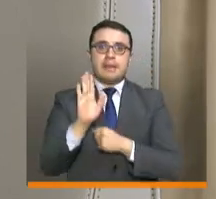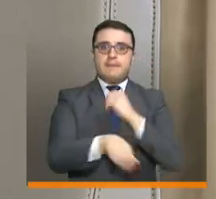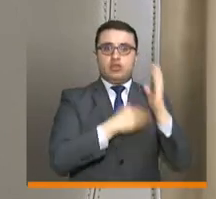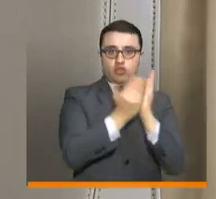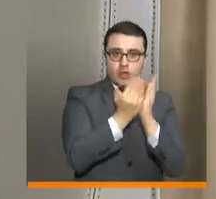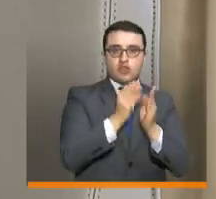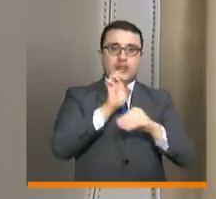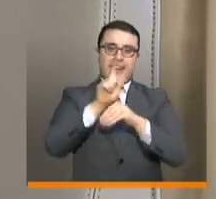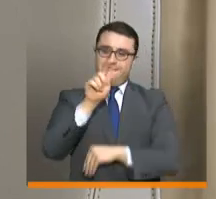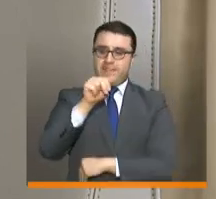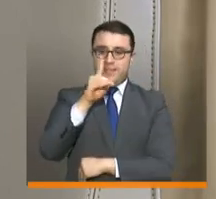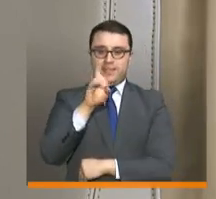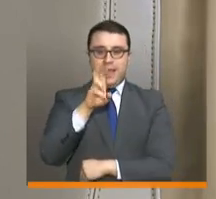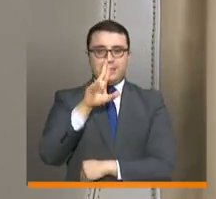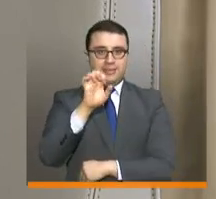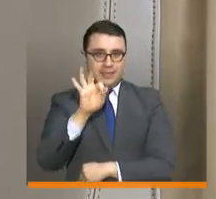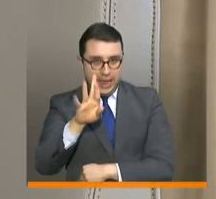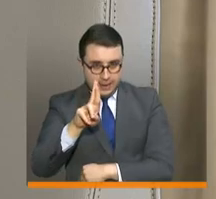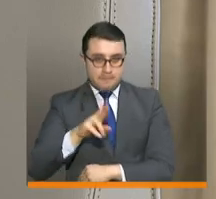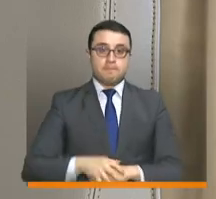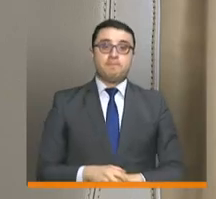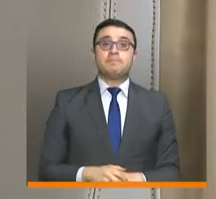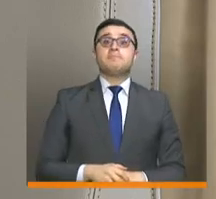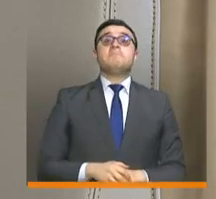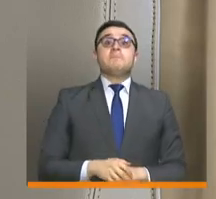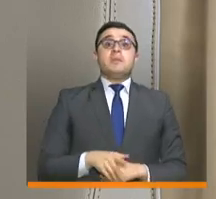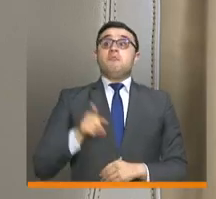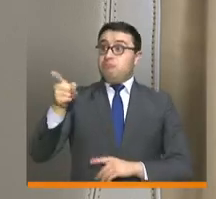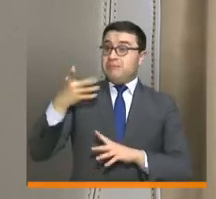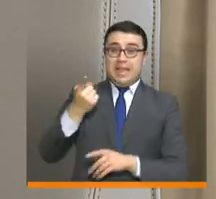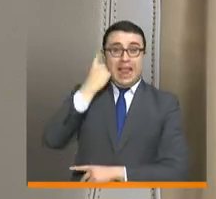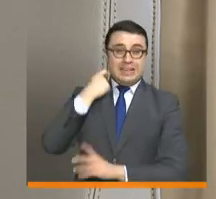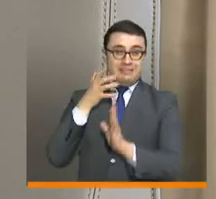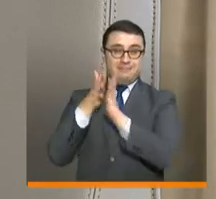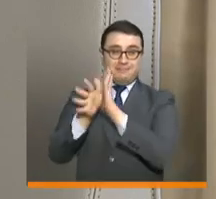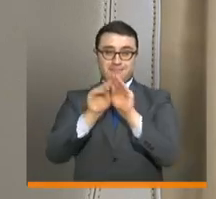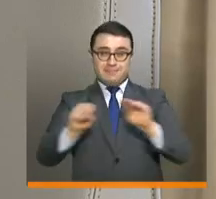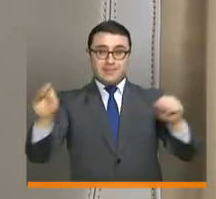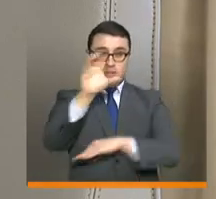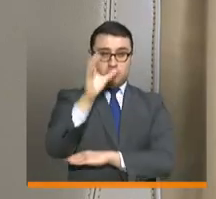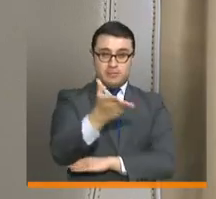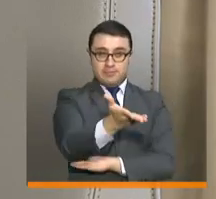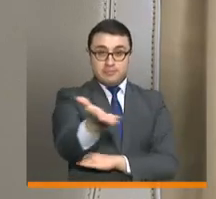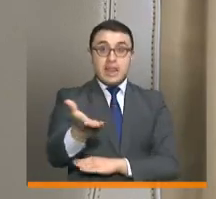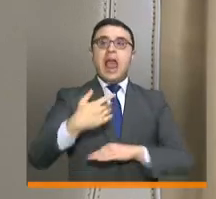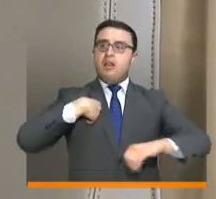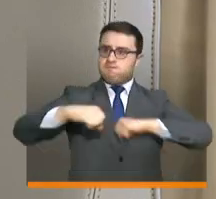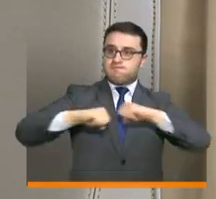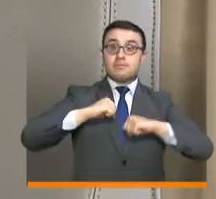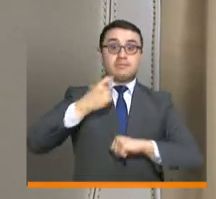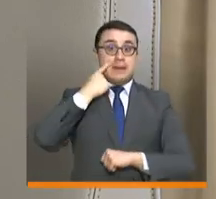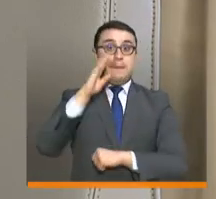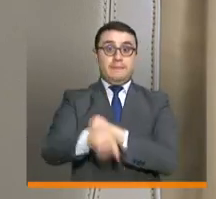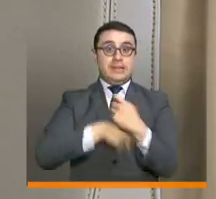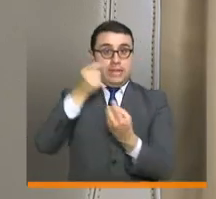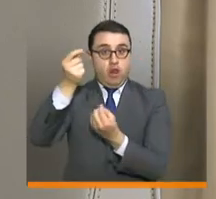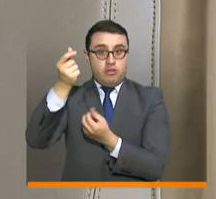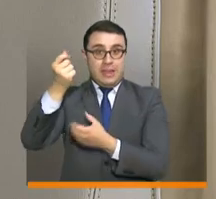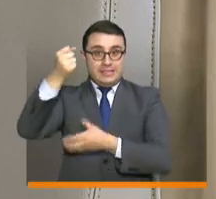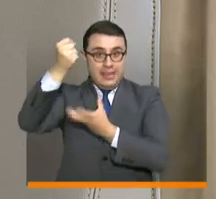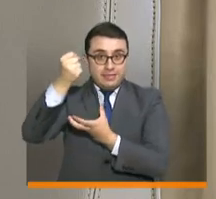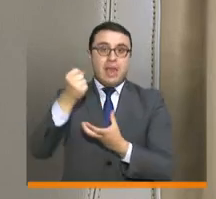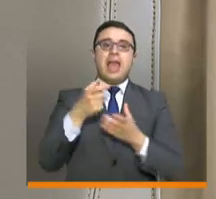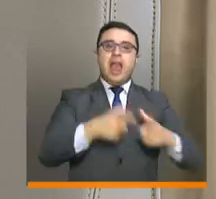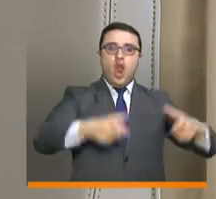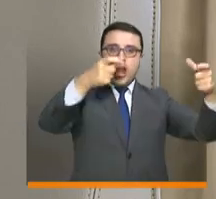Findeter. Una segunda acción muy concreta es la noticia que usted le daba ayer a los colombianos, y es como con el Ministerio de Hacienda, con los congresistas